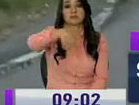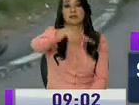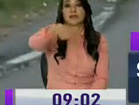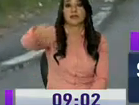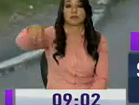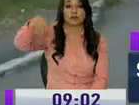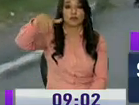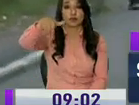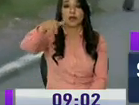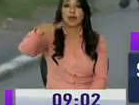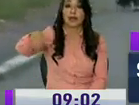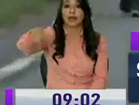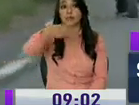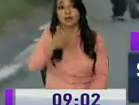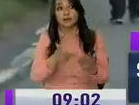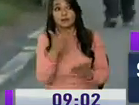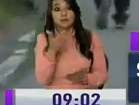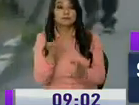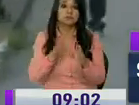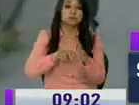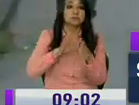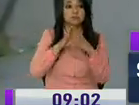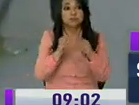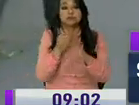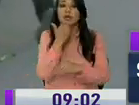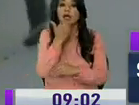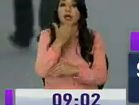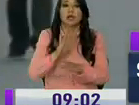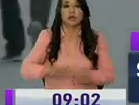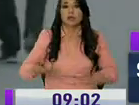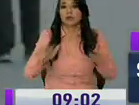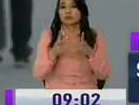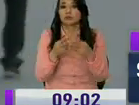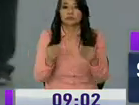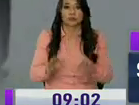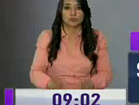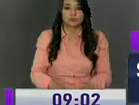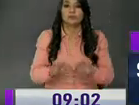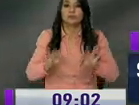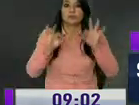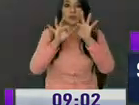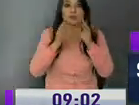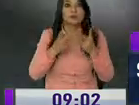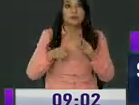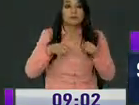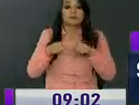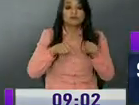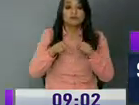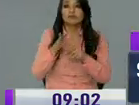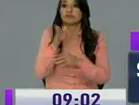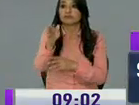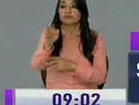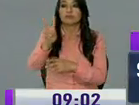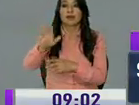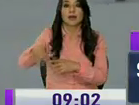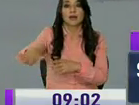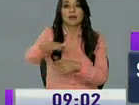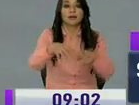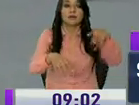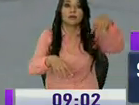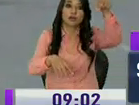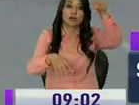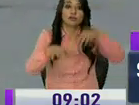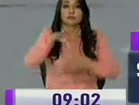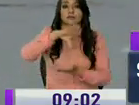de los sectores donde conjugan varias de las arterias viales importantes y por supuesto trasladan hacia sectores como el Valle, el Norte, el